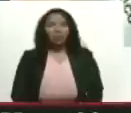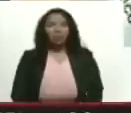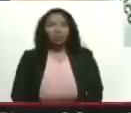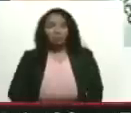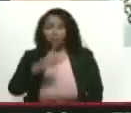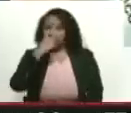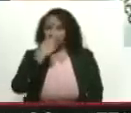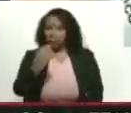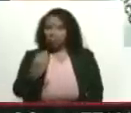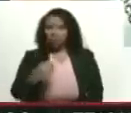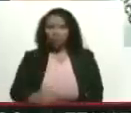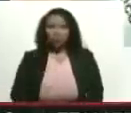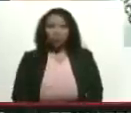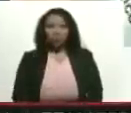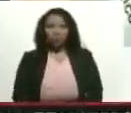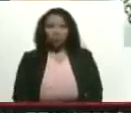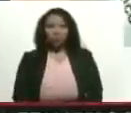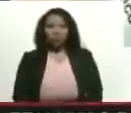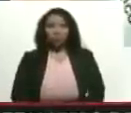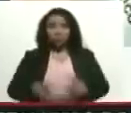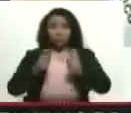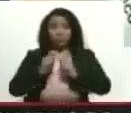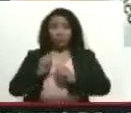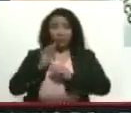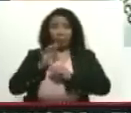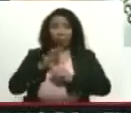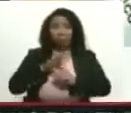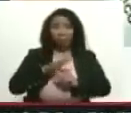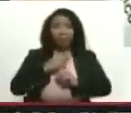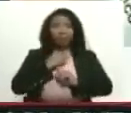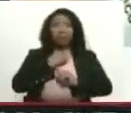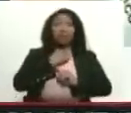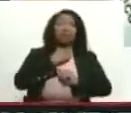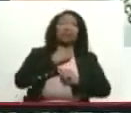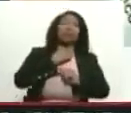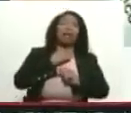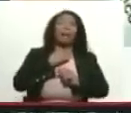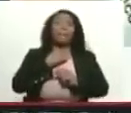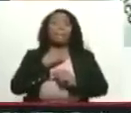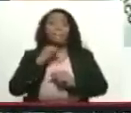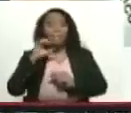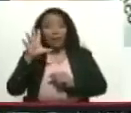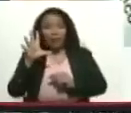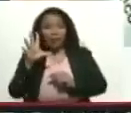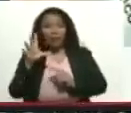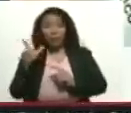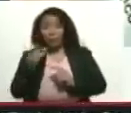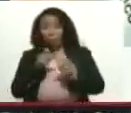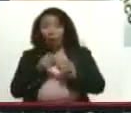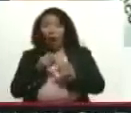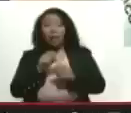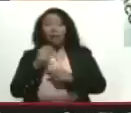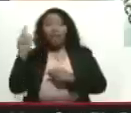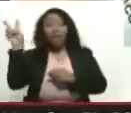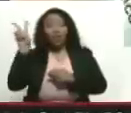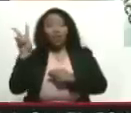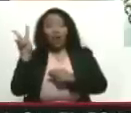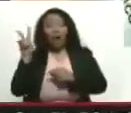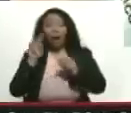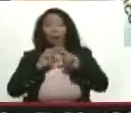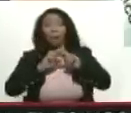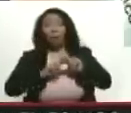pobreza, intento de asfixia a una nación, buscar aislarnos del planeta. O sea, en